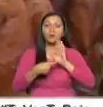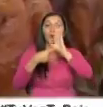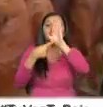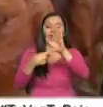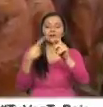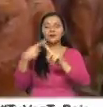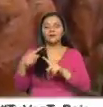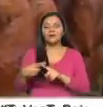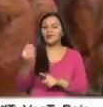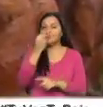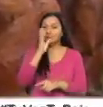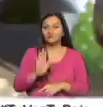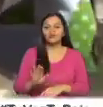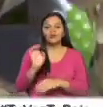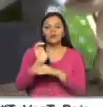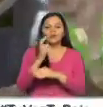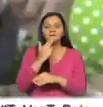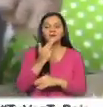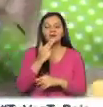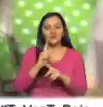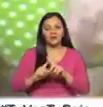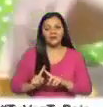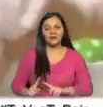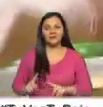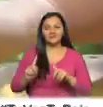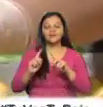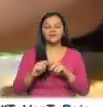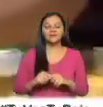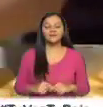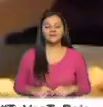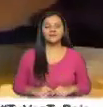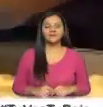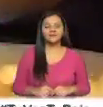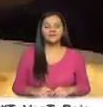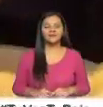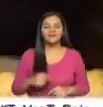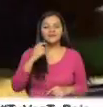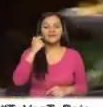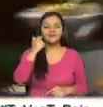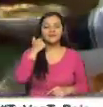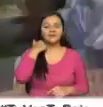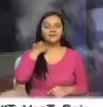diversidad gastronómica del Ecuador. Caterina Morejón, Noticiero Ciudadano.